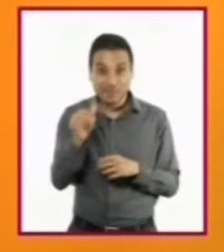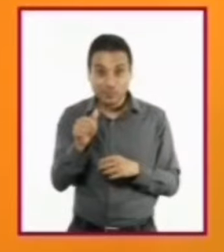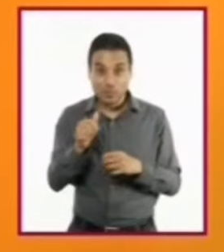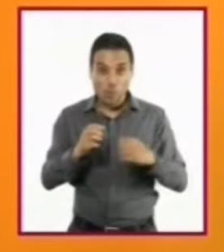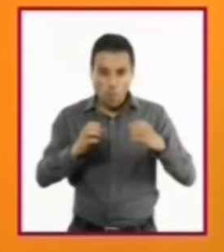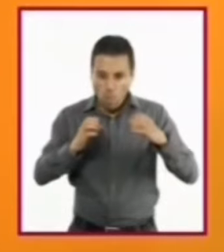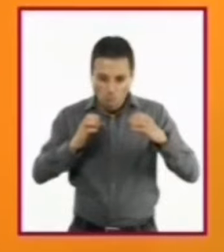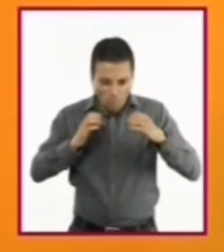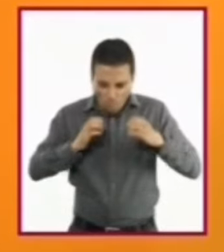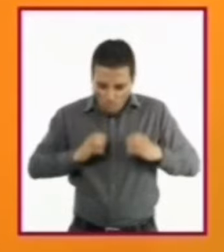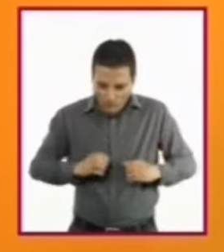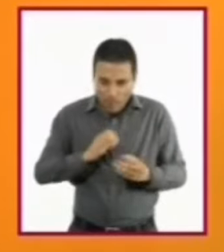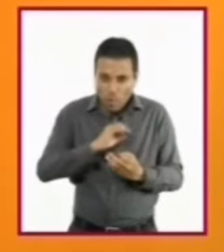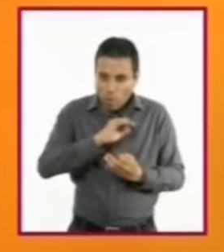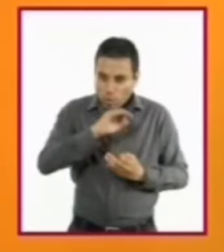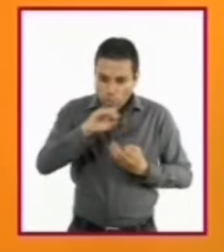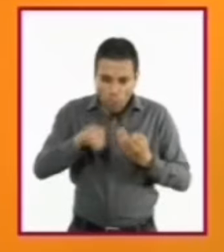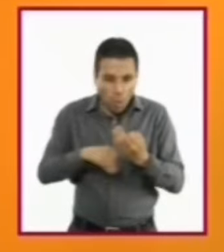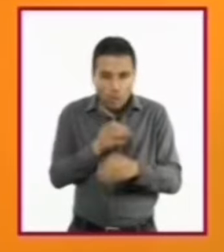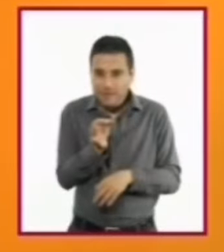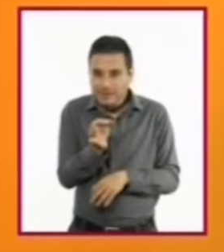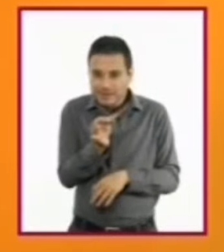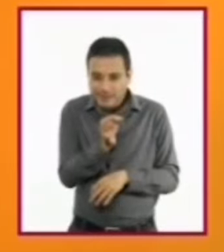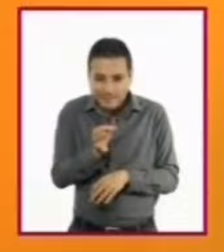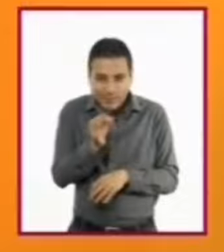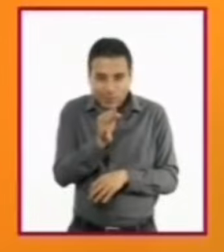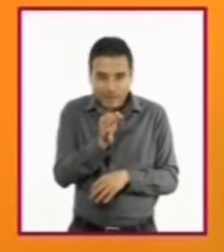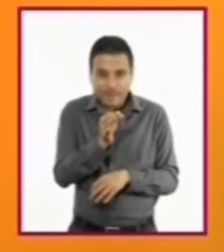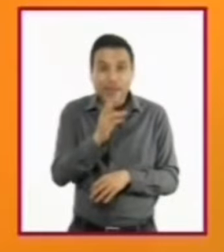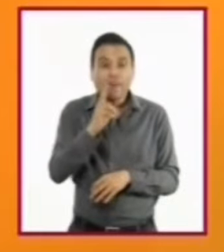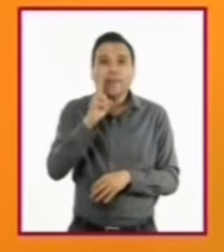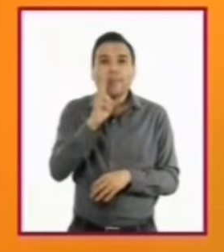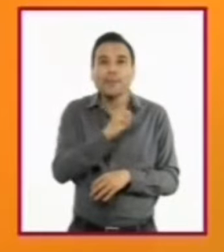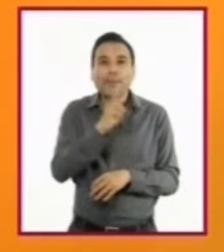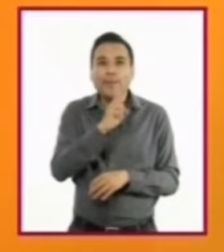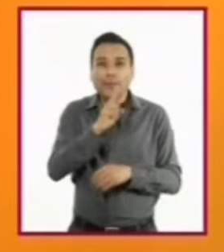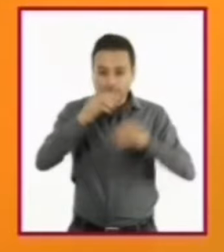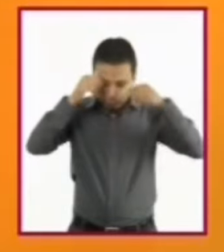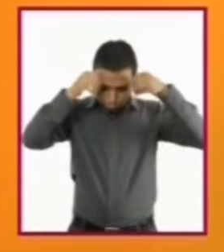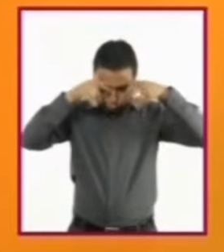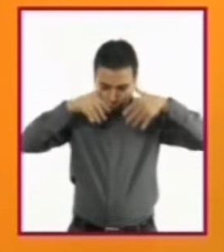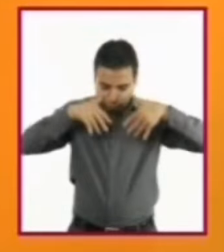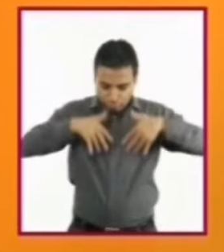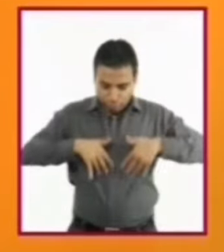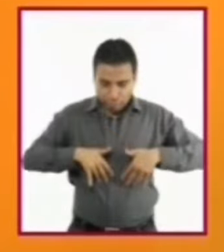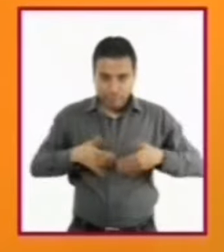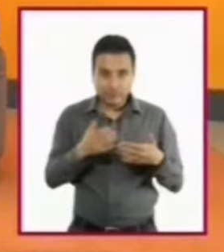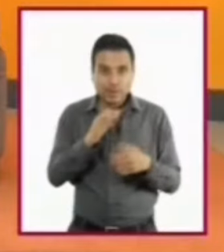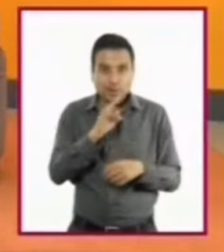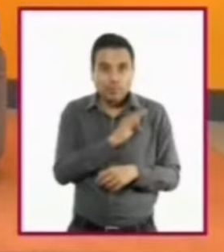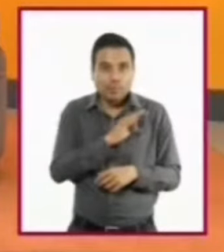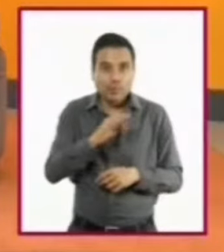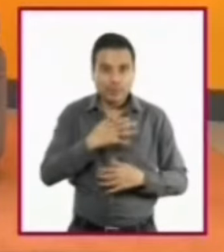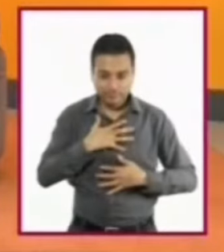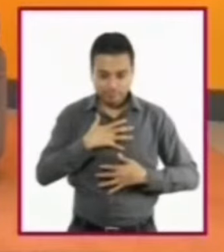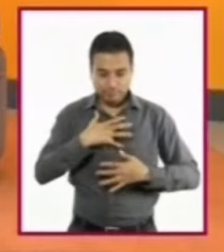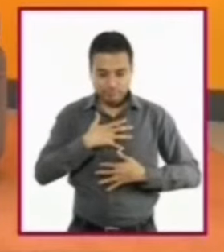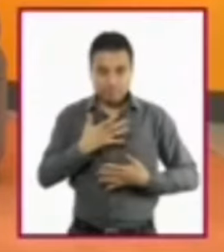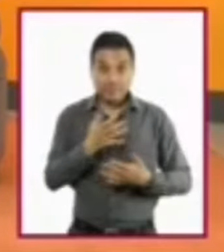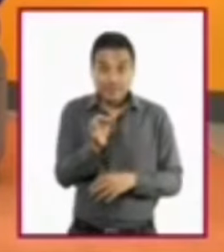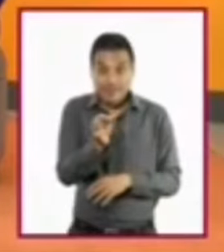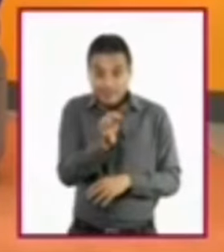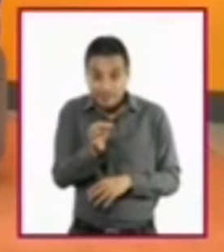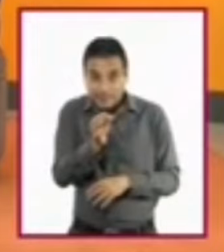oxígeno a todas y cada una de las células, donde se llevará a cabo la respiración celular.